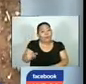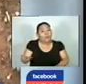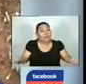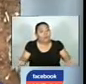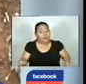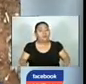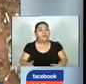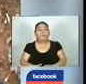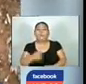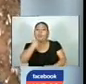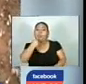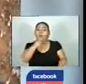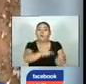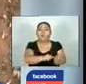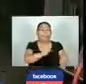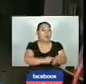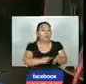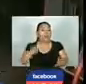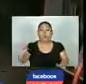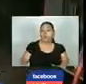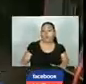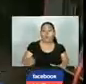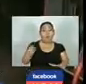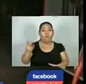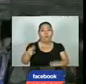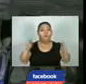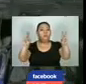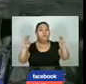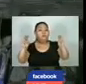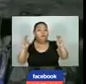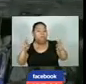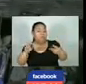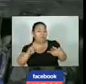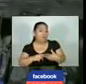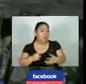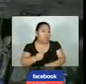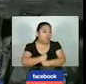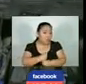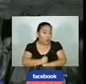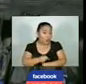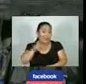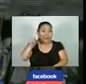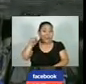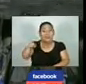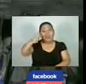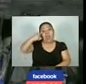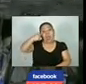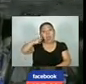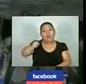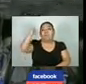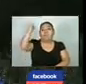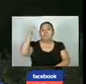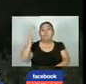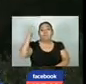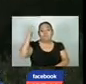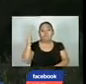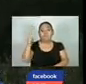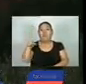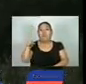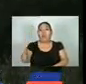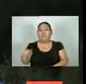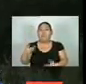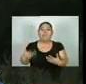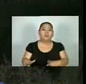Denuncian la falta de modernización del sistema de seguridad y aseguran que el trágico accidente de tren en Lariza, en el que